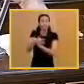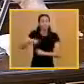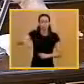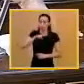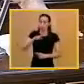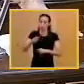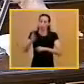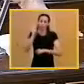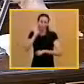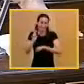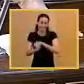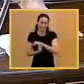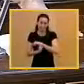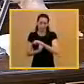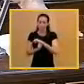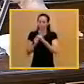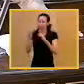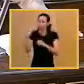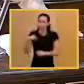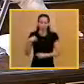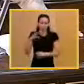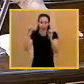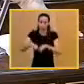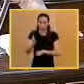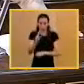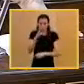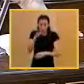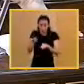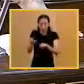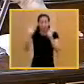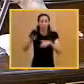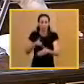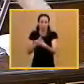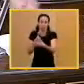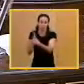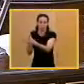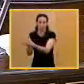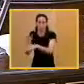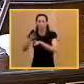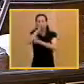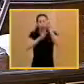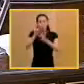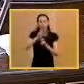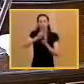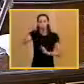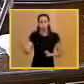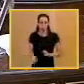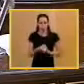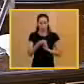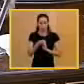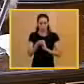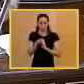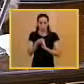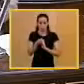o de la UE. El principal obstáculo para un multilateralismo real es la visión unilateral y prepotente